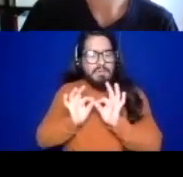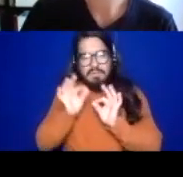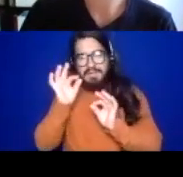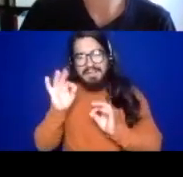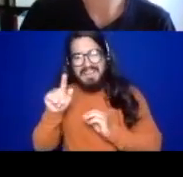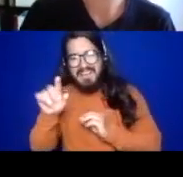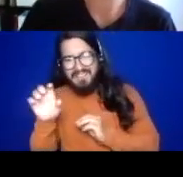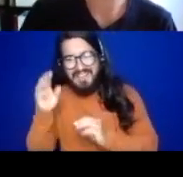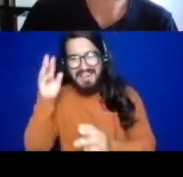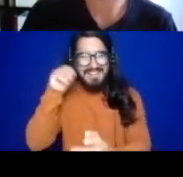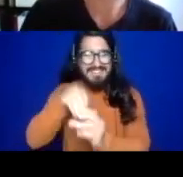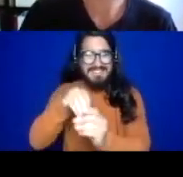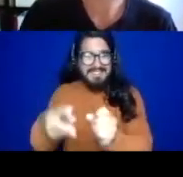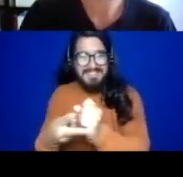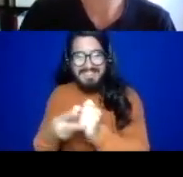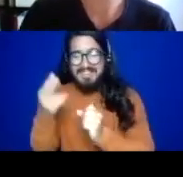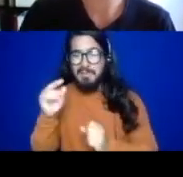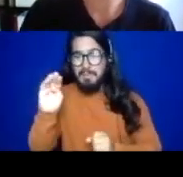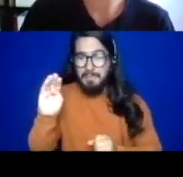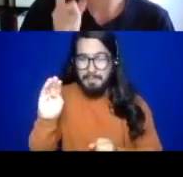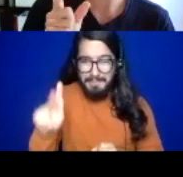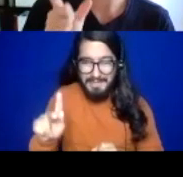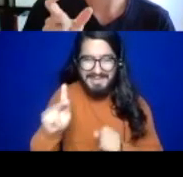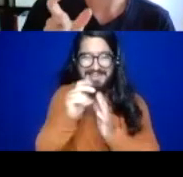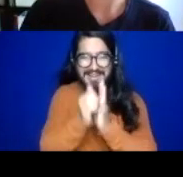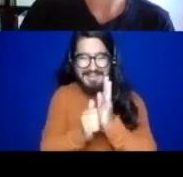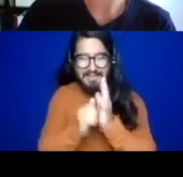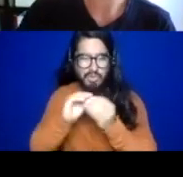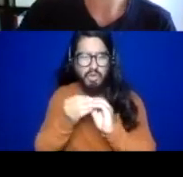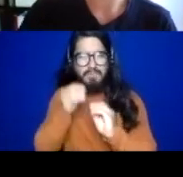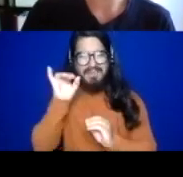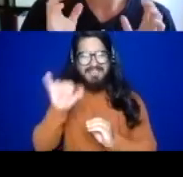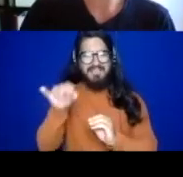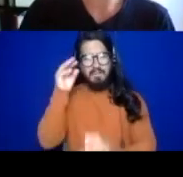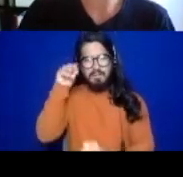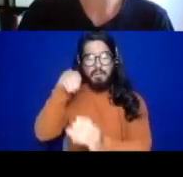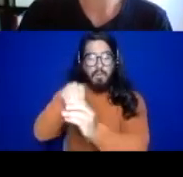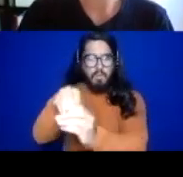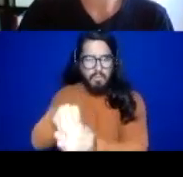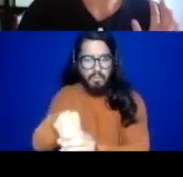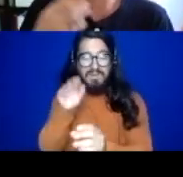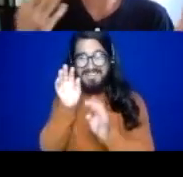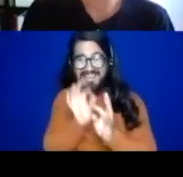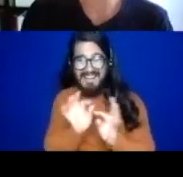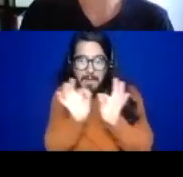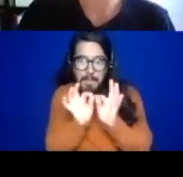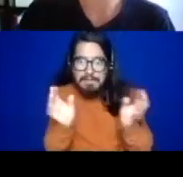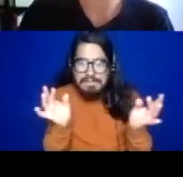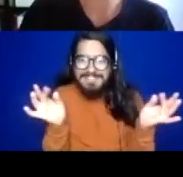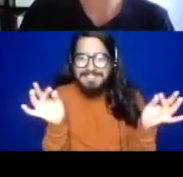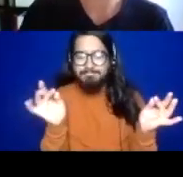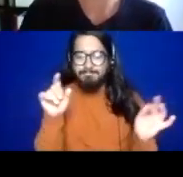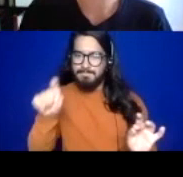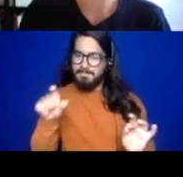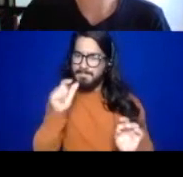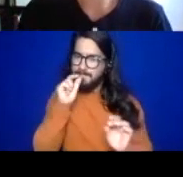or maybe like bank account numbers or something, you know, bits of information that are very sensitive that you need to store. Que es bien